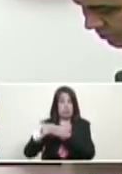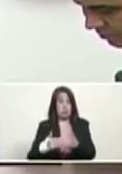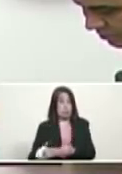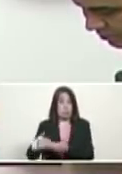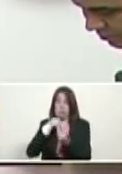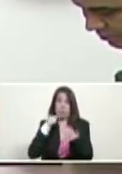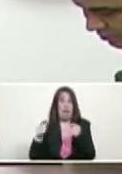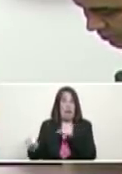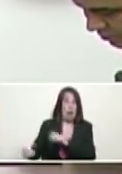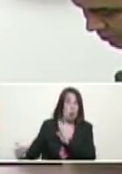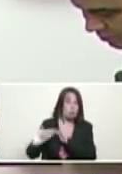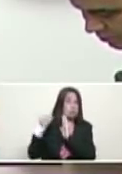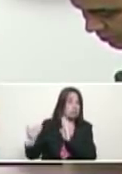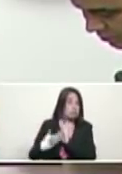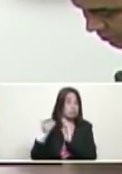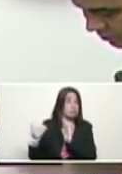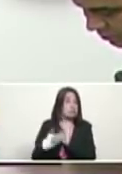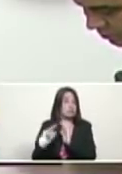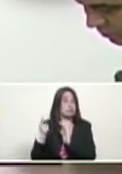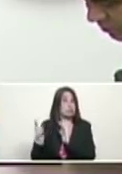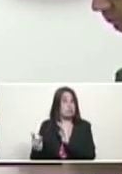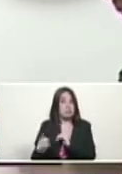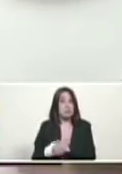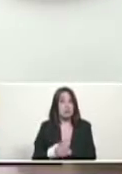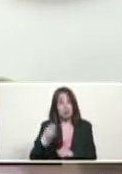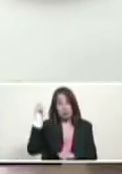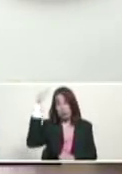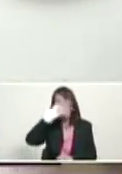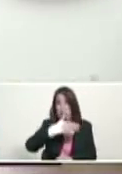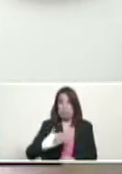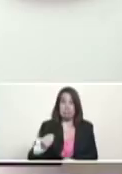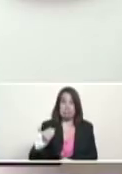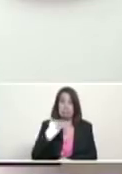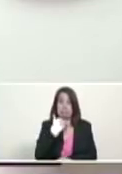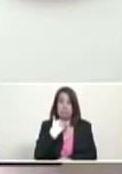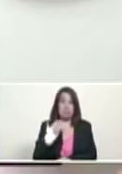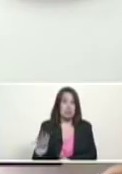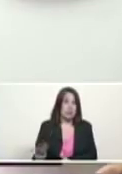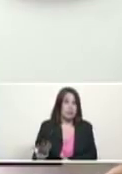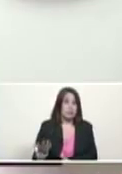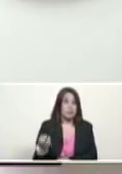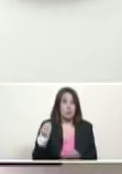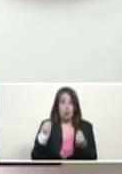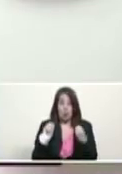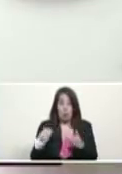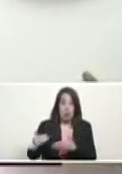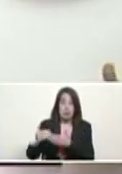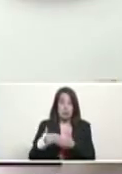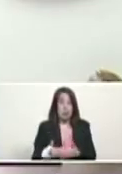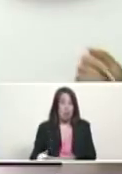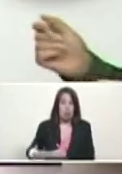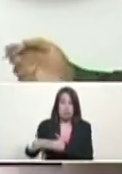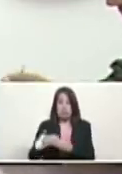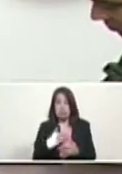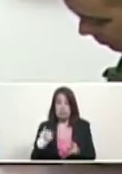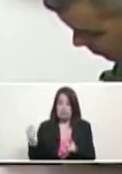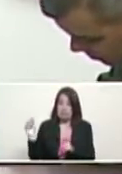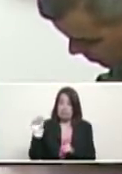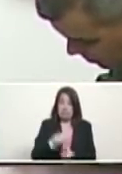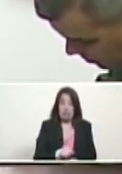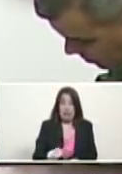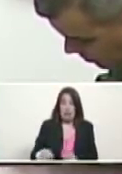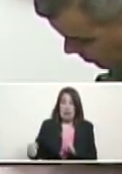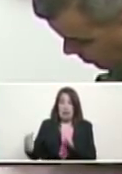bárbaros. El bárbaro Donald Trump, la barbarie del imperialismo norteamericano, la barbarie de la Casa Blanca